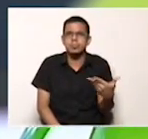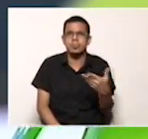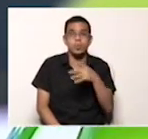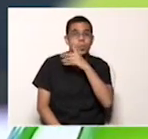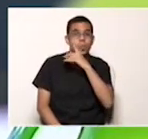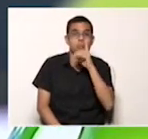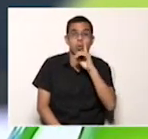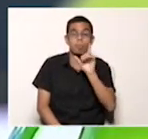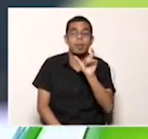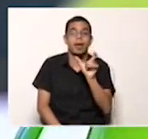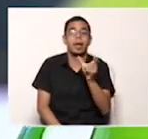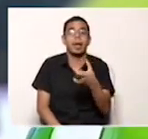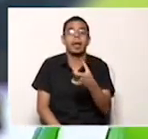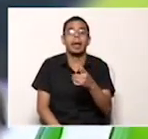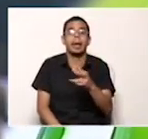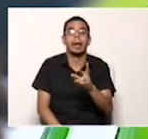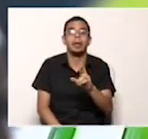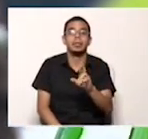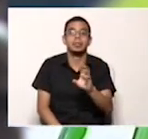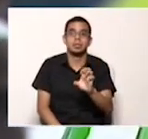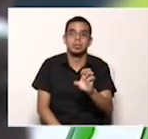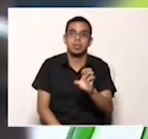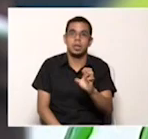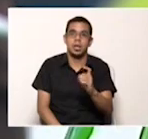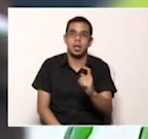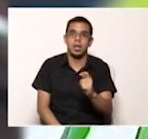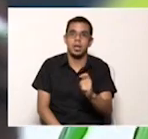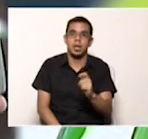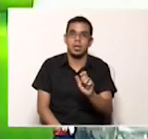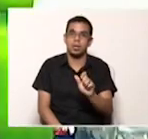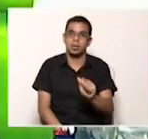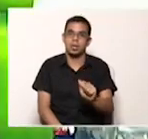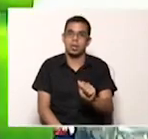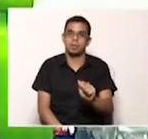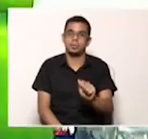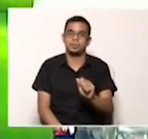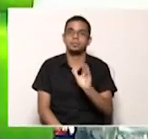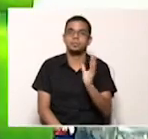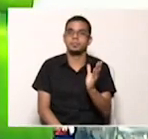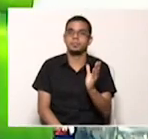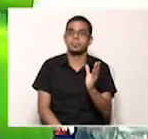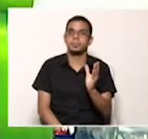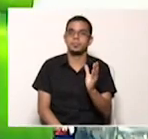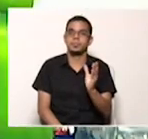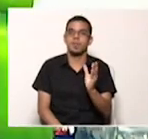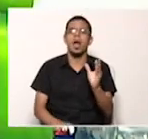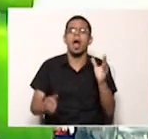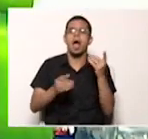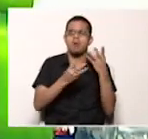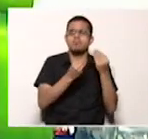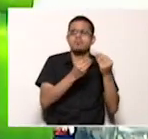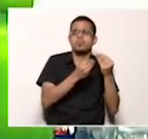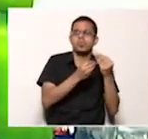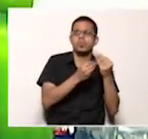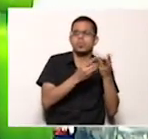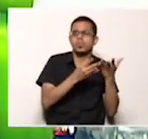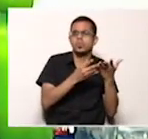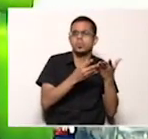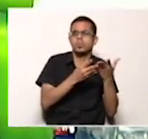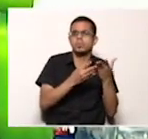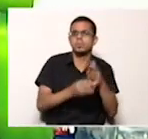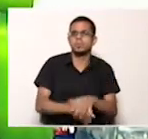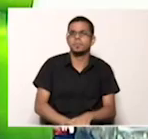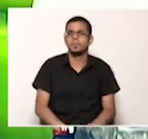también greca, ¿ok? Hay diferentes formas de elaborar, de preparar café. Sin embargo, esta es una que yo